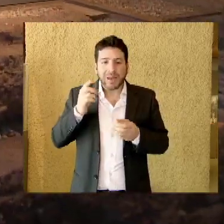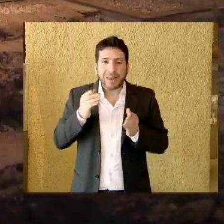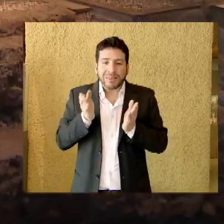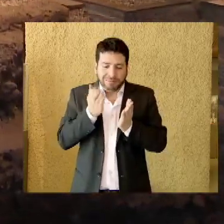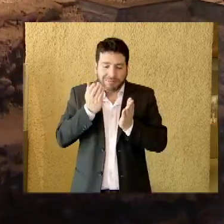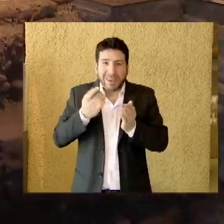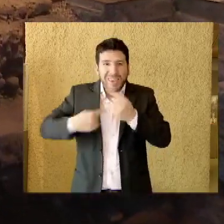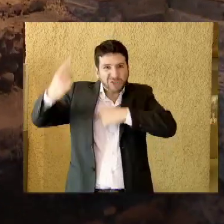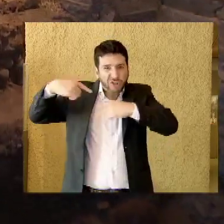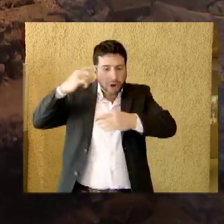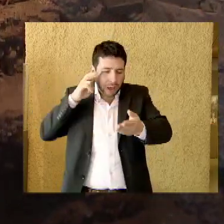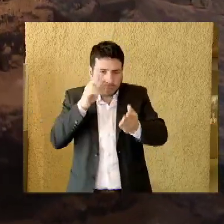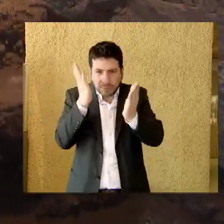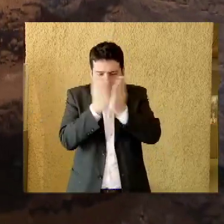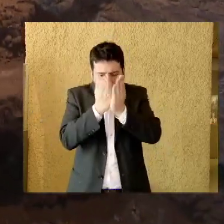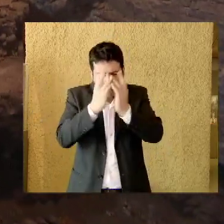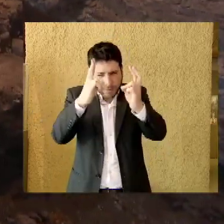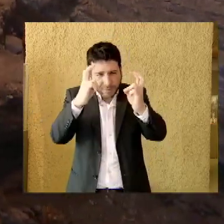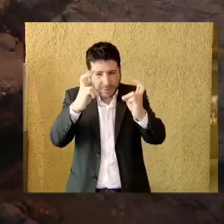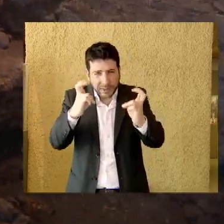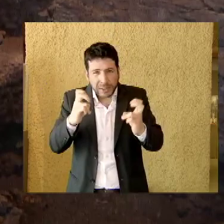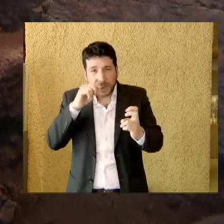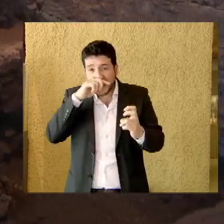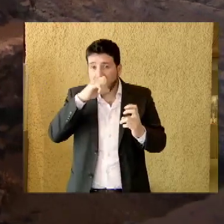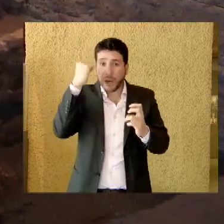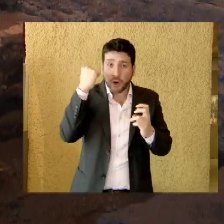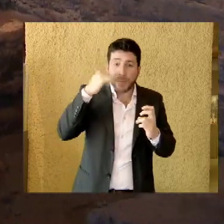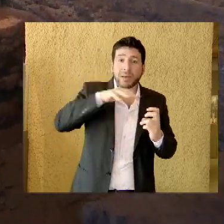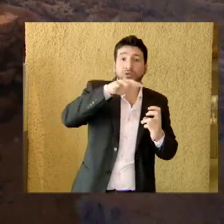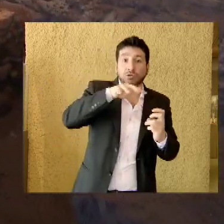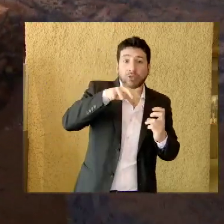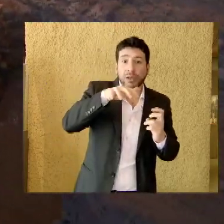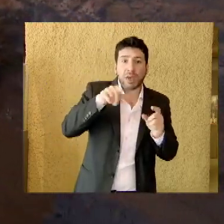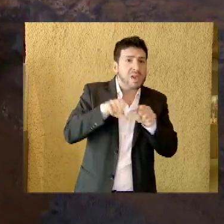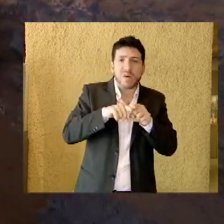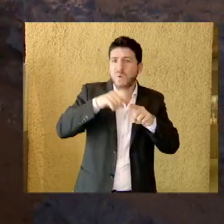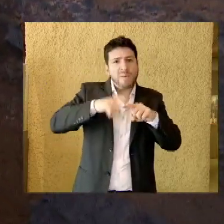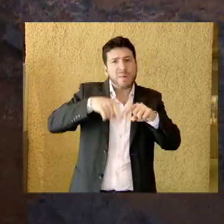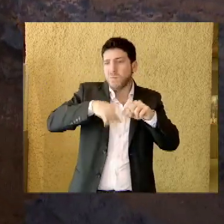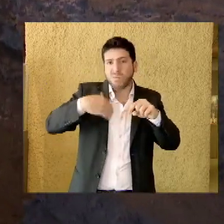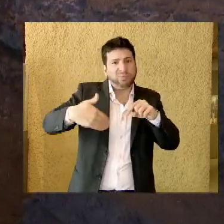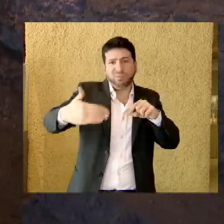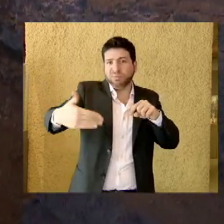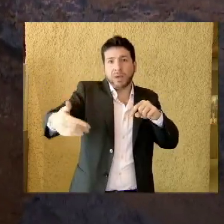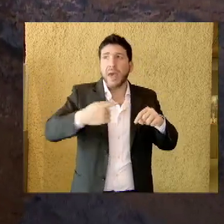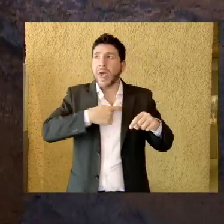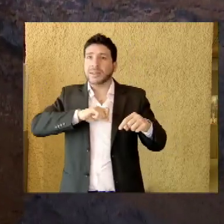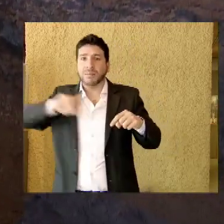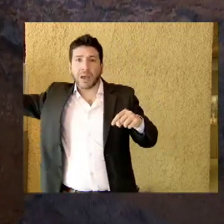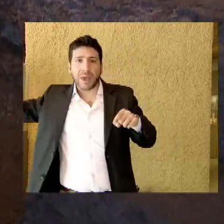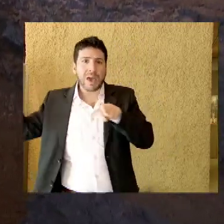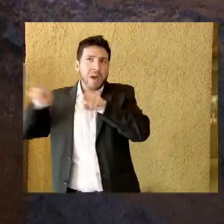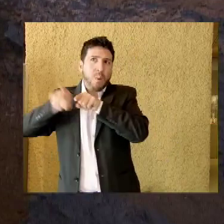se da cuenta que la estructura social y económica de Mendoza continúa con la misma lógica del poder